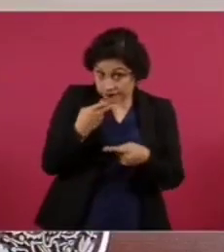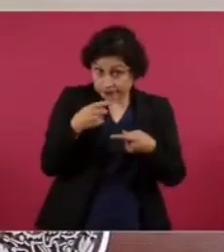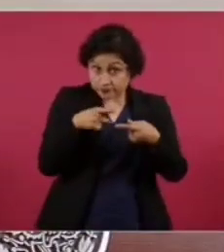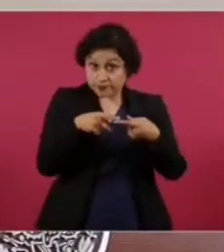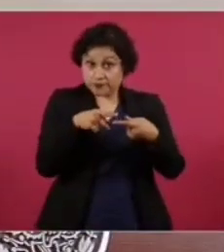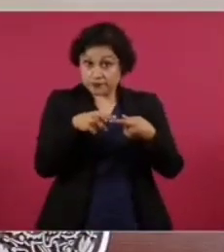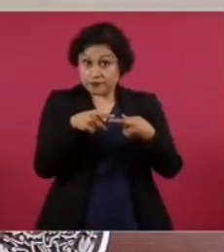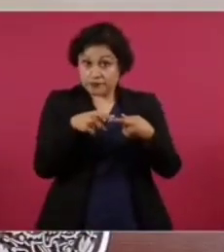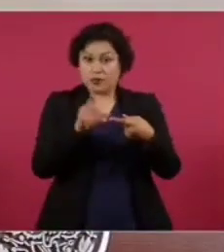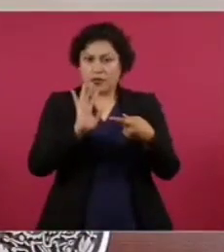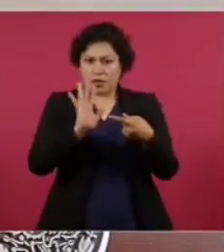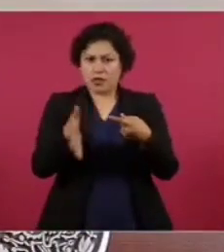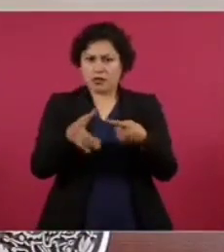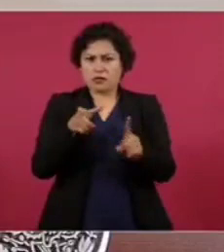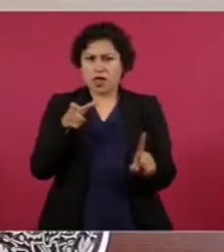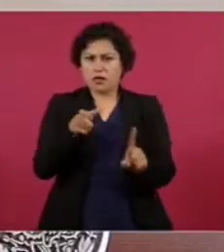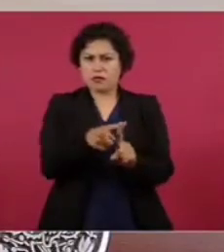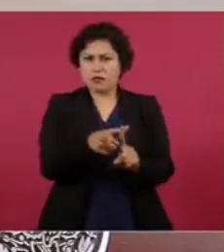tiene protección.